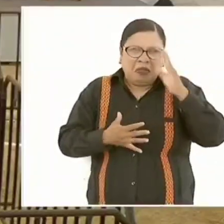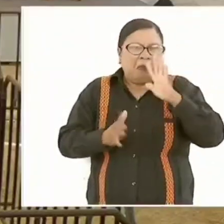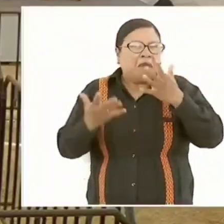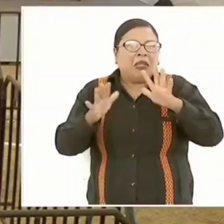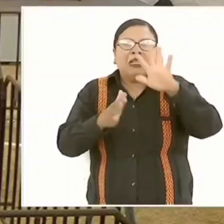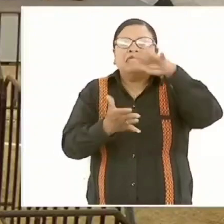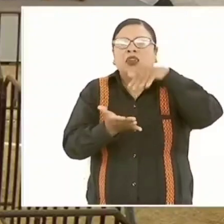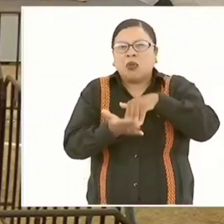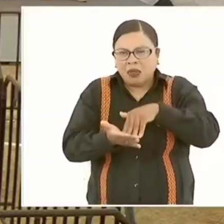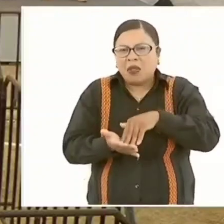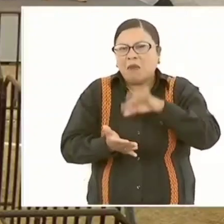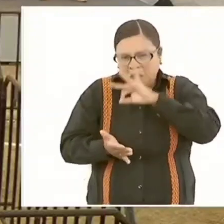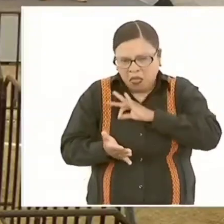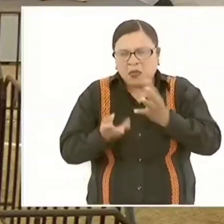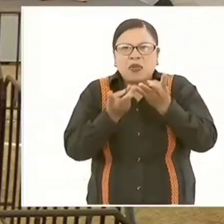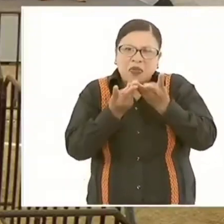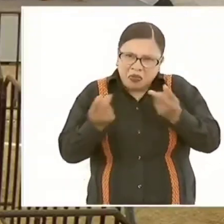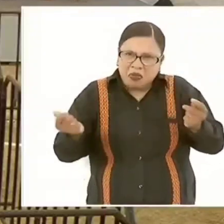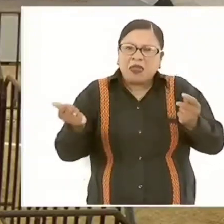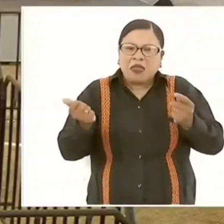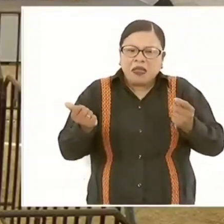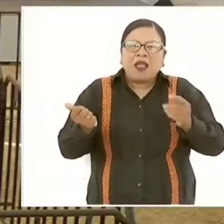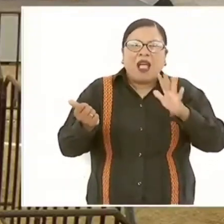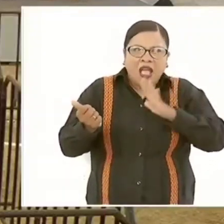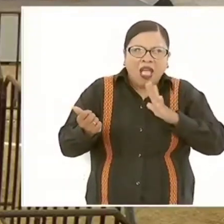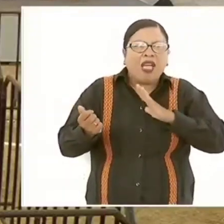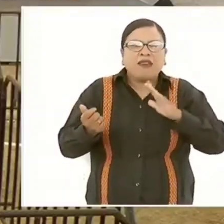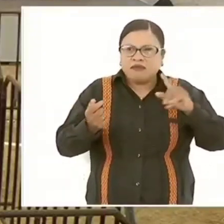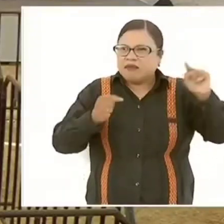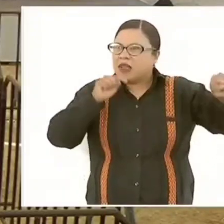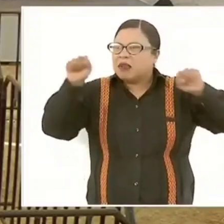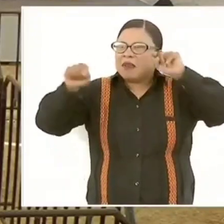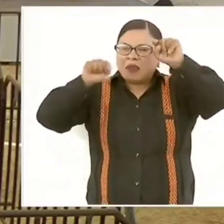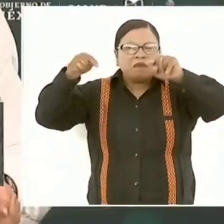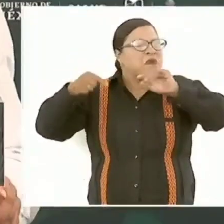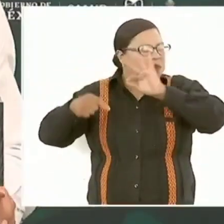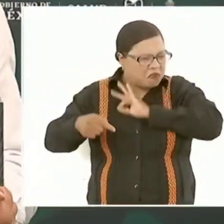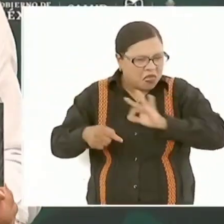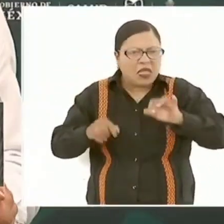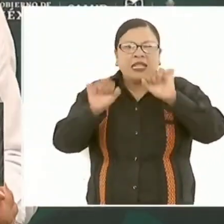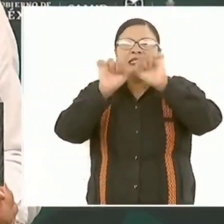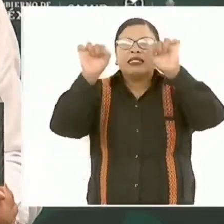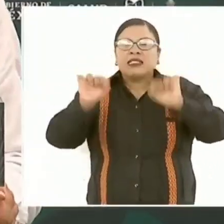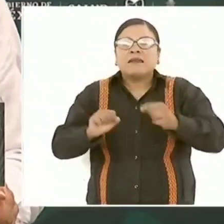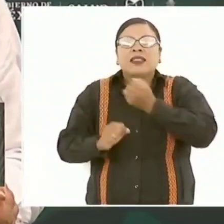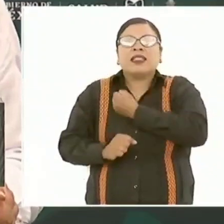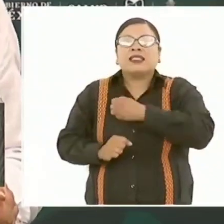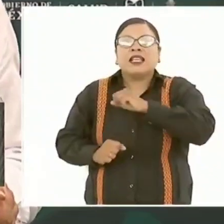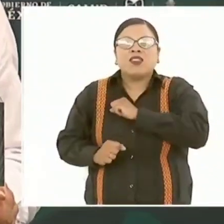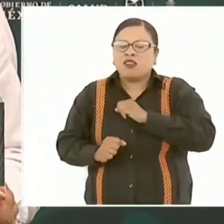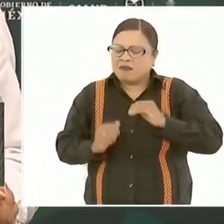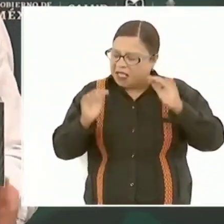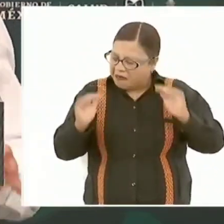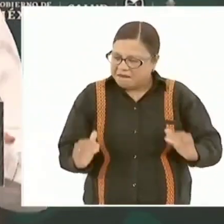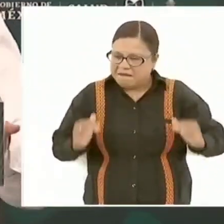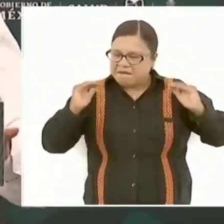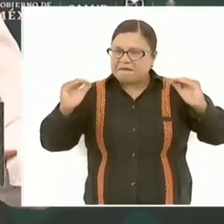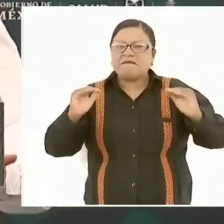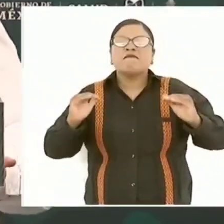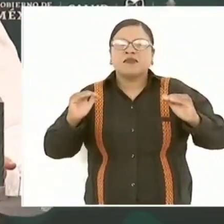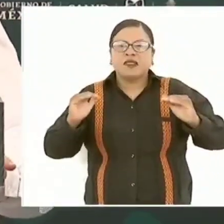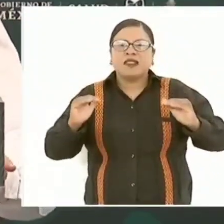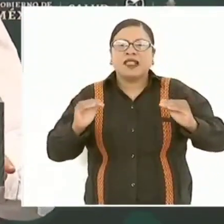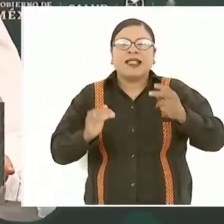5.000 podríamos resolver el problema y cubrimos todo. Y vamos a tener un sistema de salud de primera. Ya